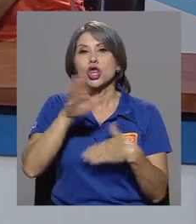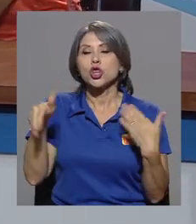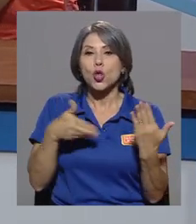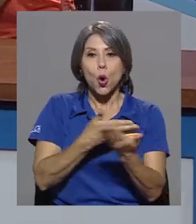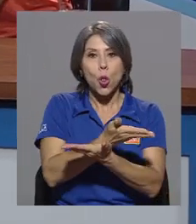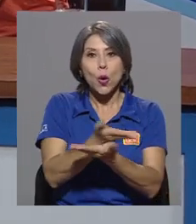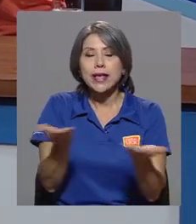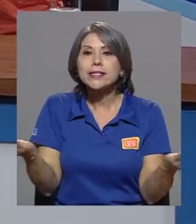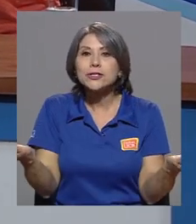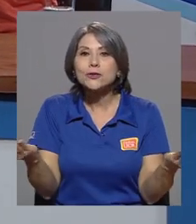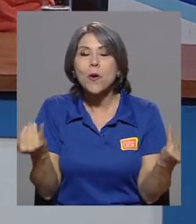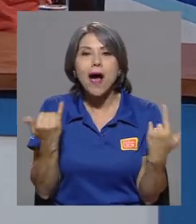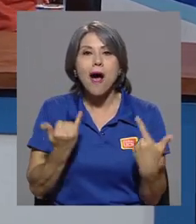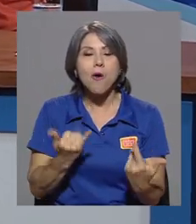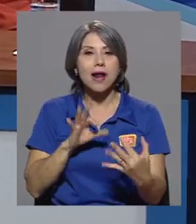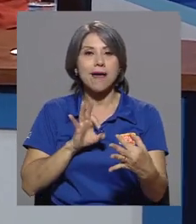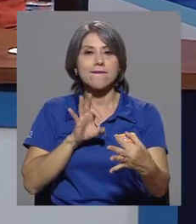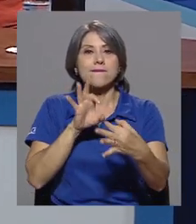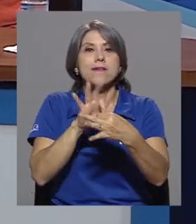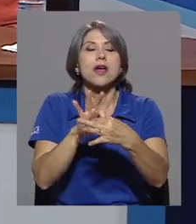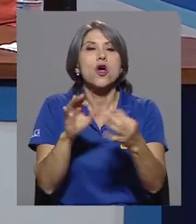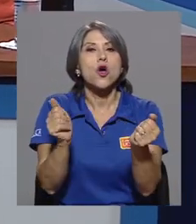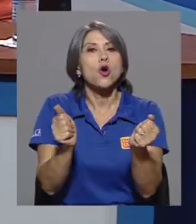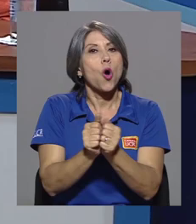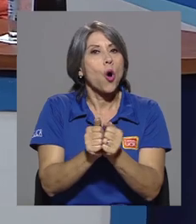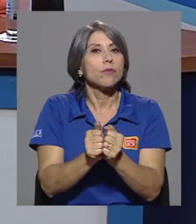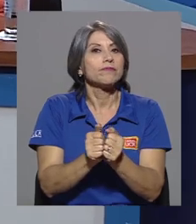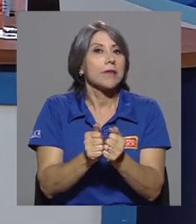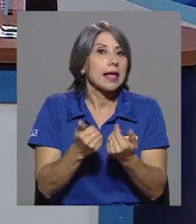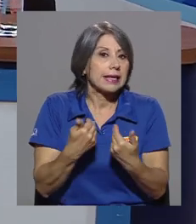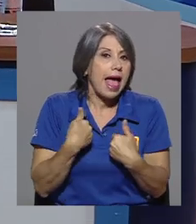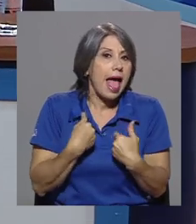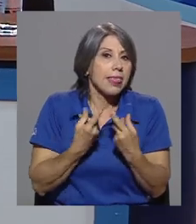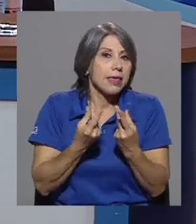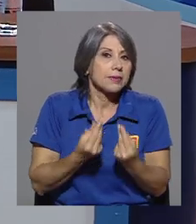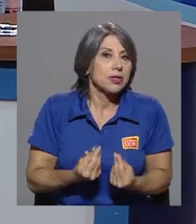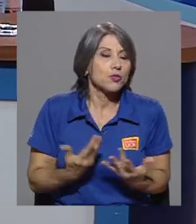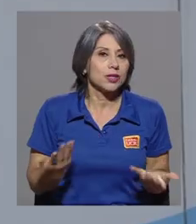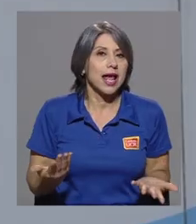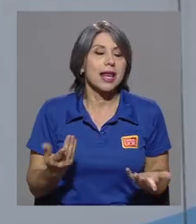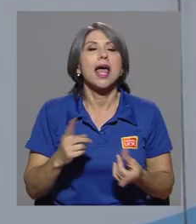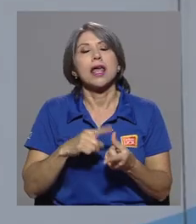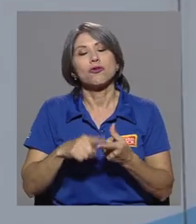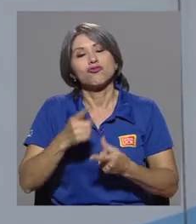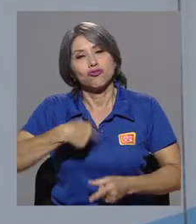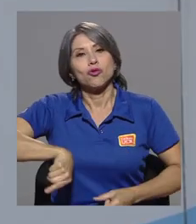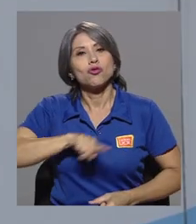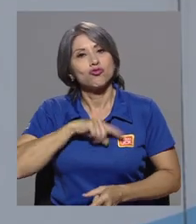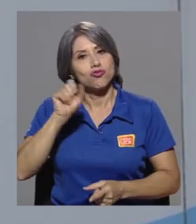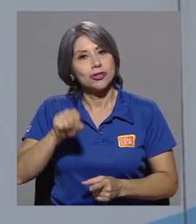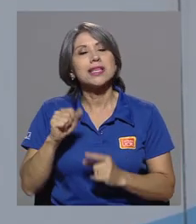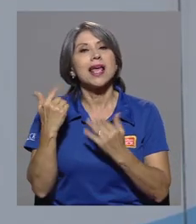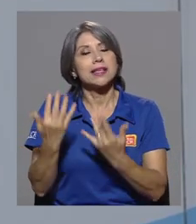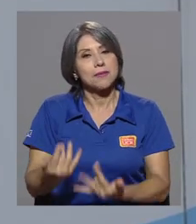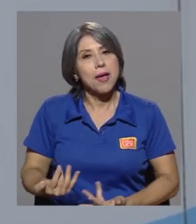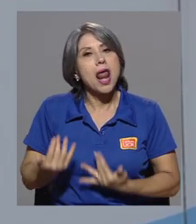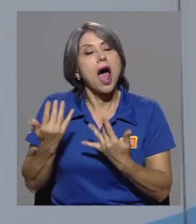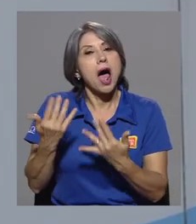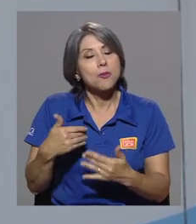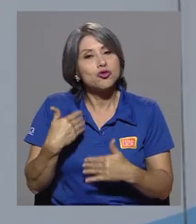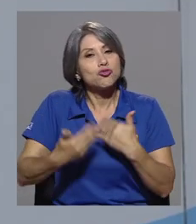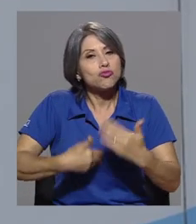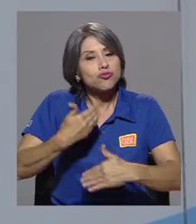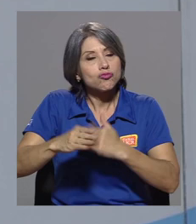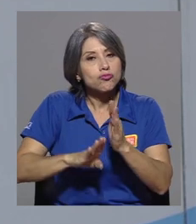estará vinculado directamente con la disponibilidad presupuestaria entonces esperamos que va a haber un crecimiento en esa